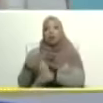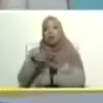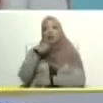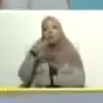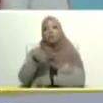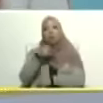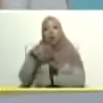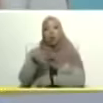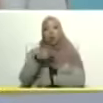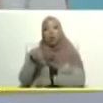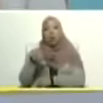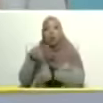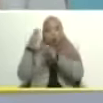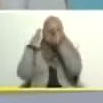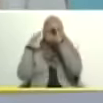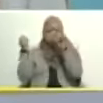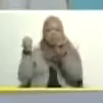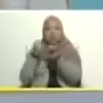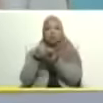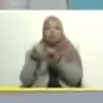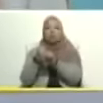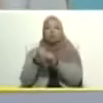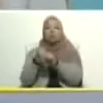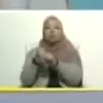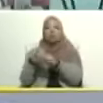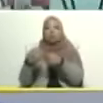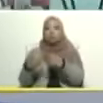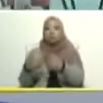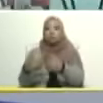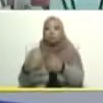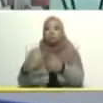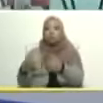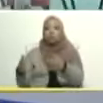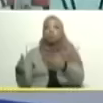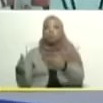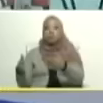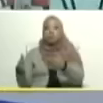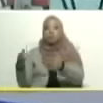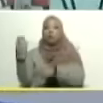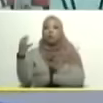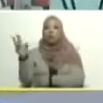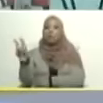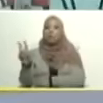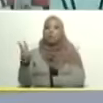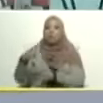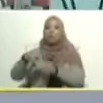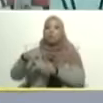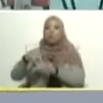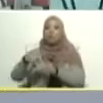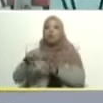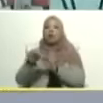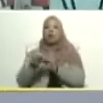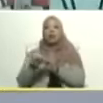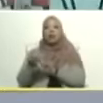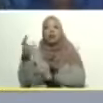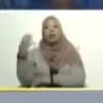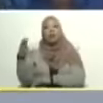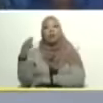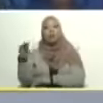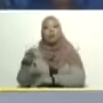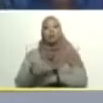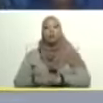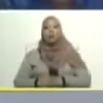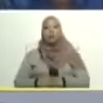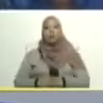políticas, diplomáticas, abriéramos la frontera. De verdad ha sido una bendición la apertura de la frontera.